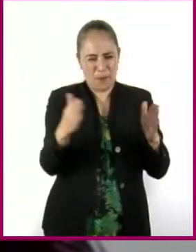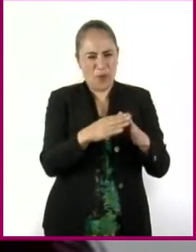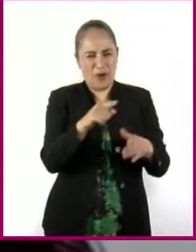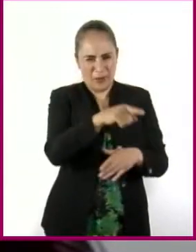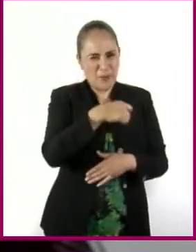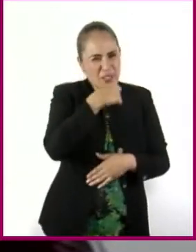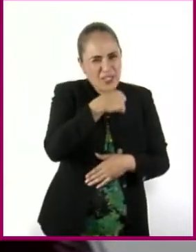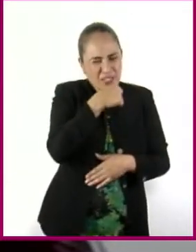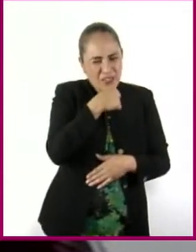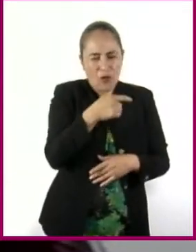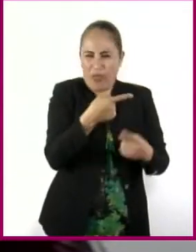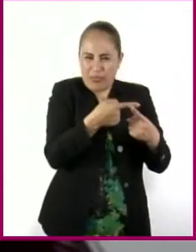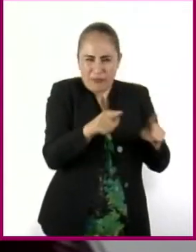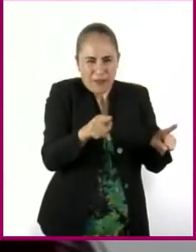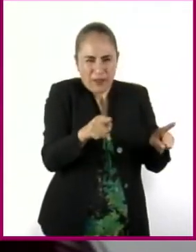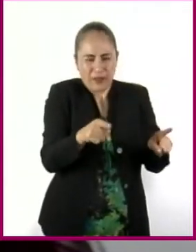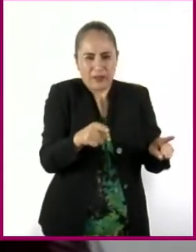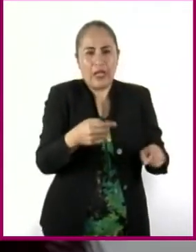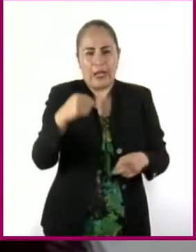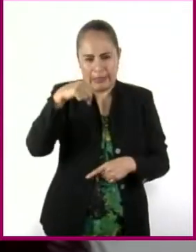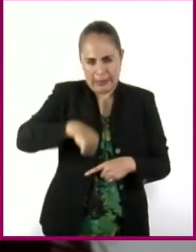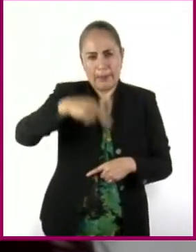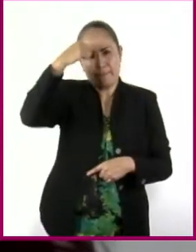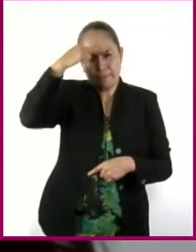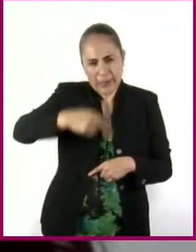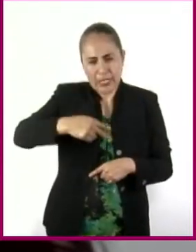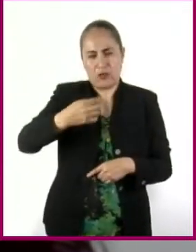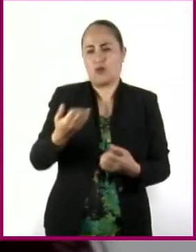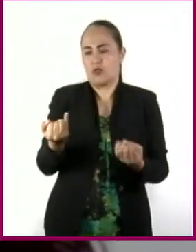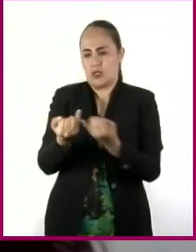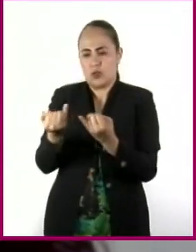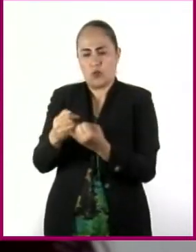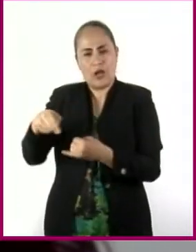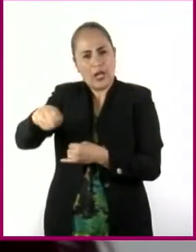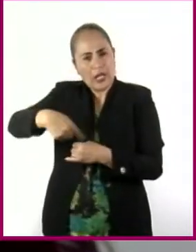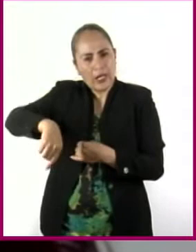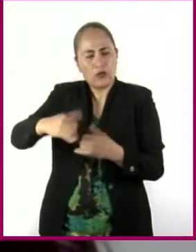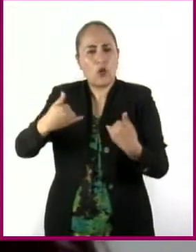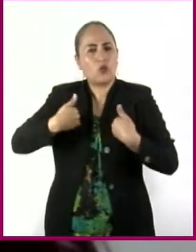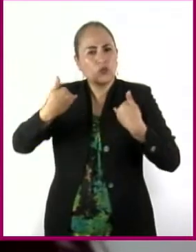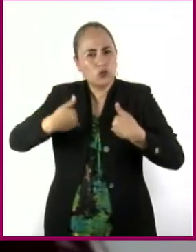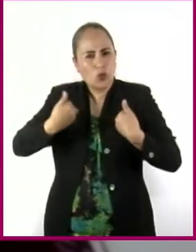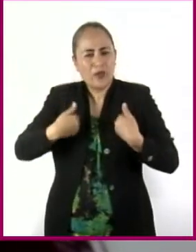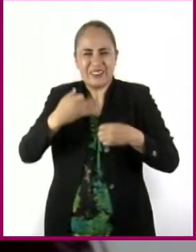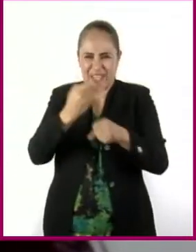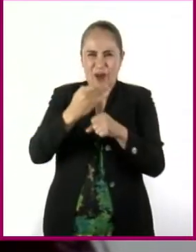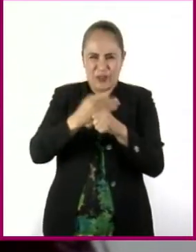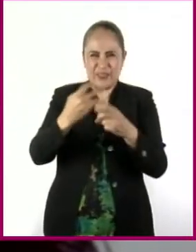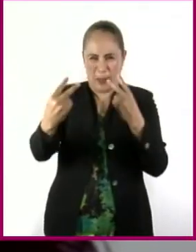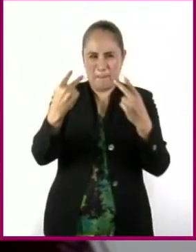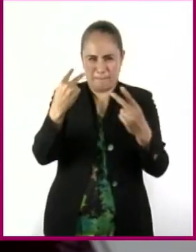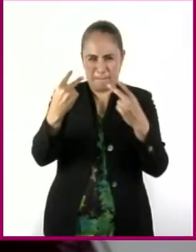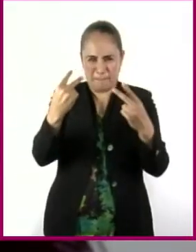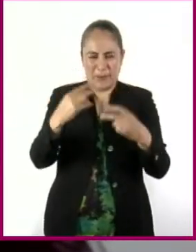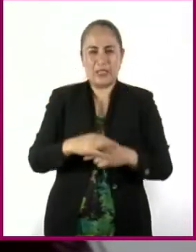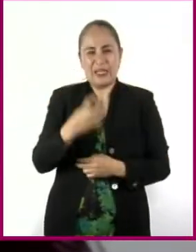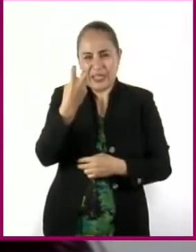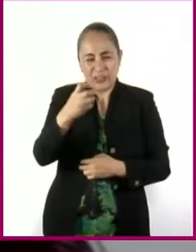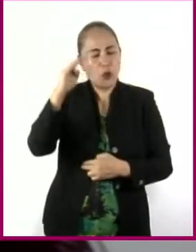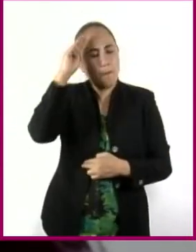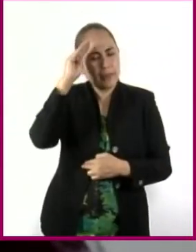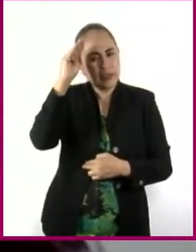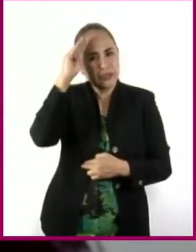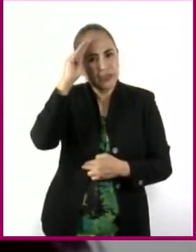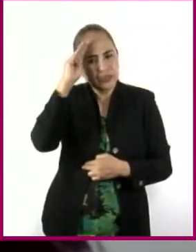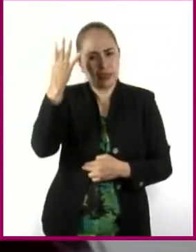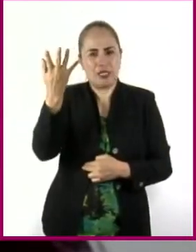¿no? Es importante que nuestro país y que nuestros jóvenes, que los jóvenes que nos escuchan, pues reflexionen esto,